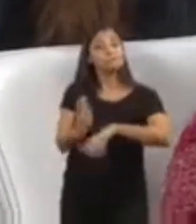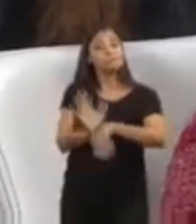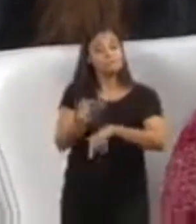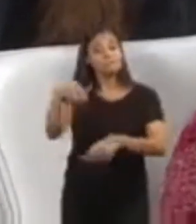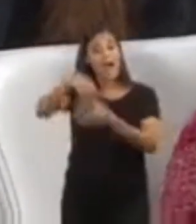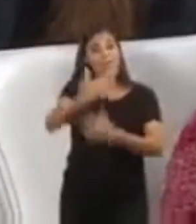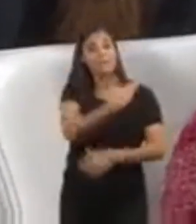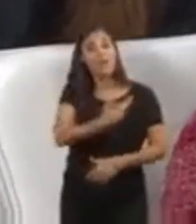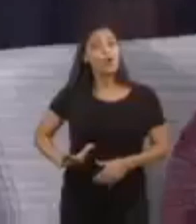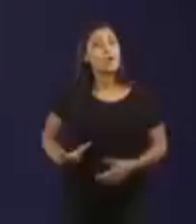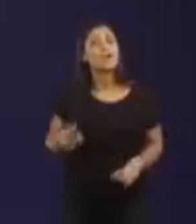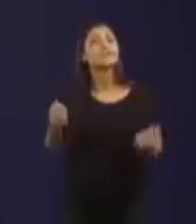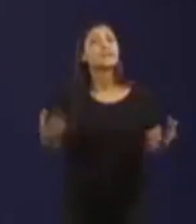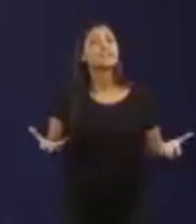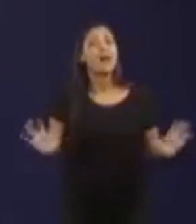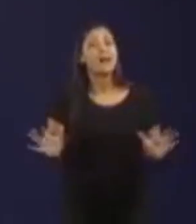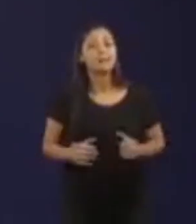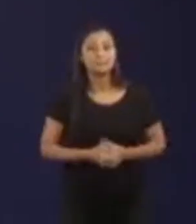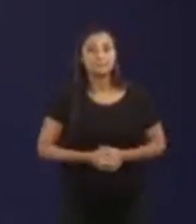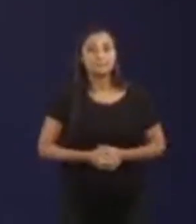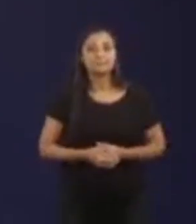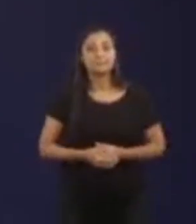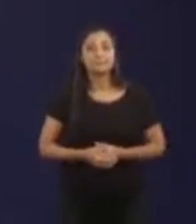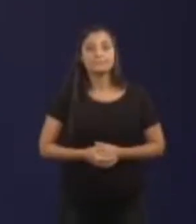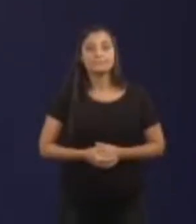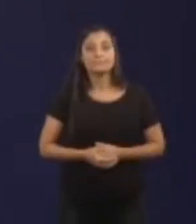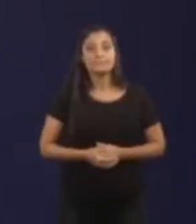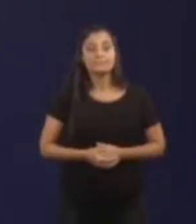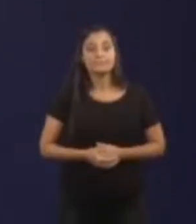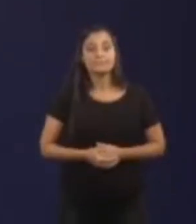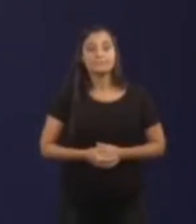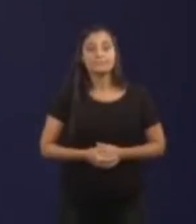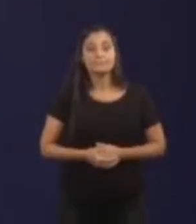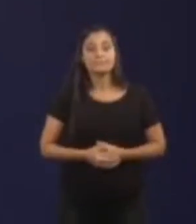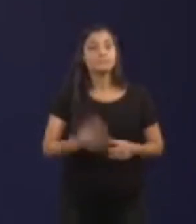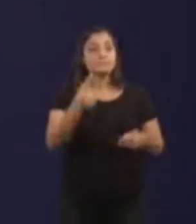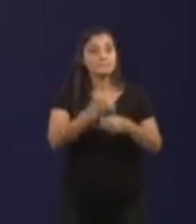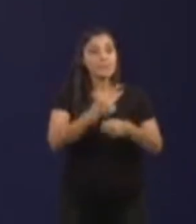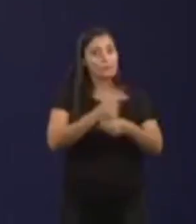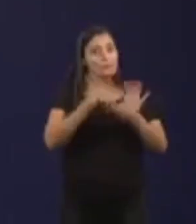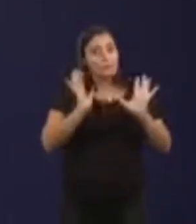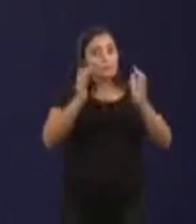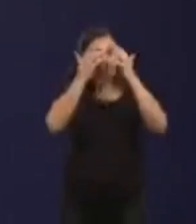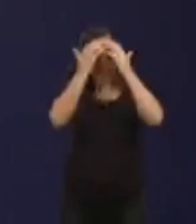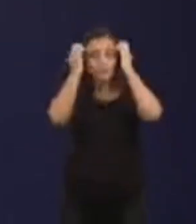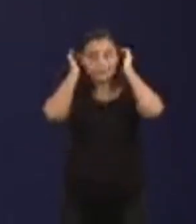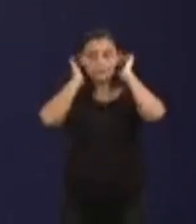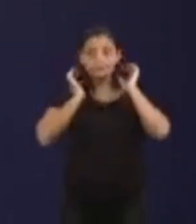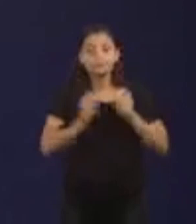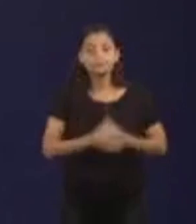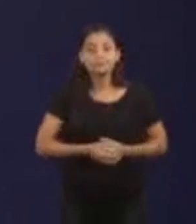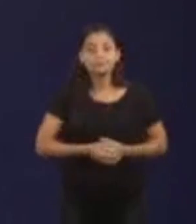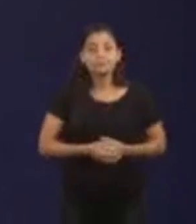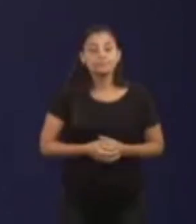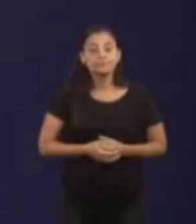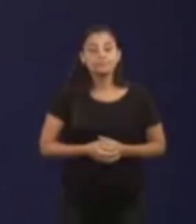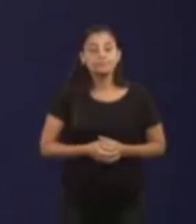gobierno nacional gracias bien eh en en principio la a ver